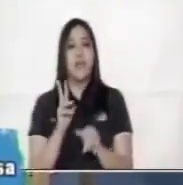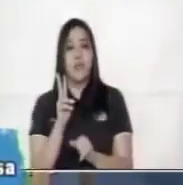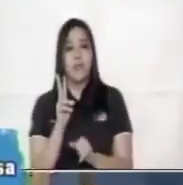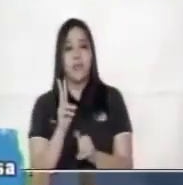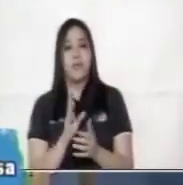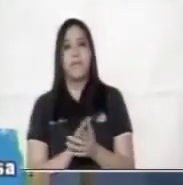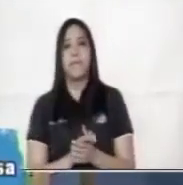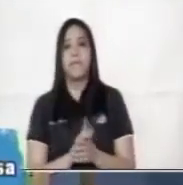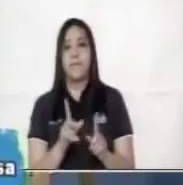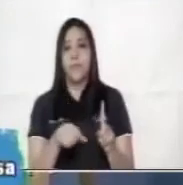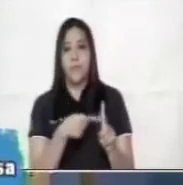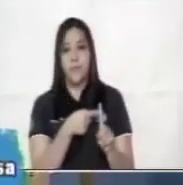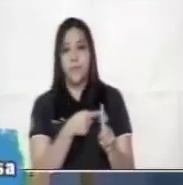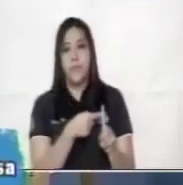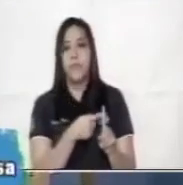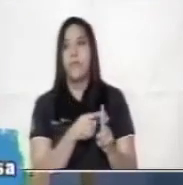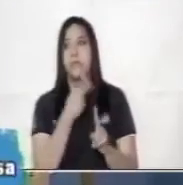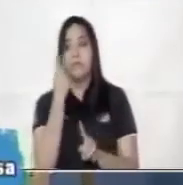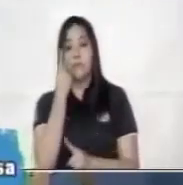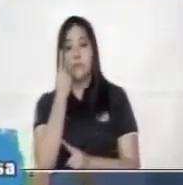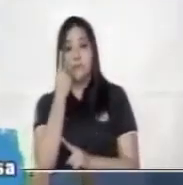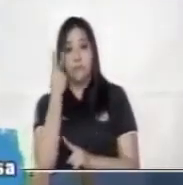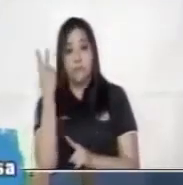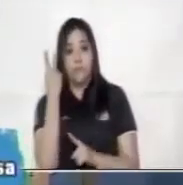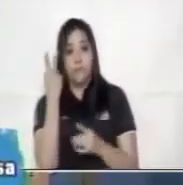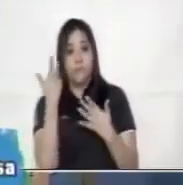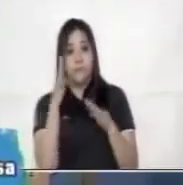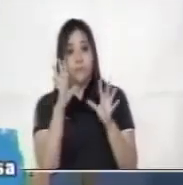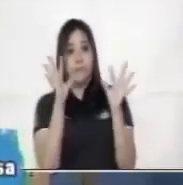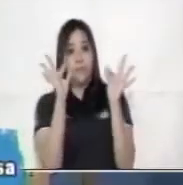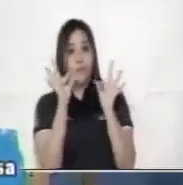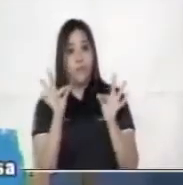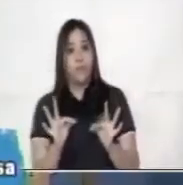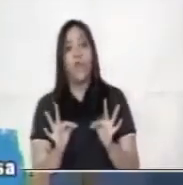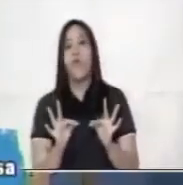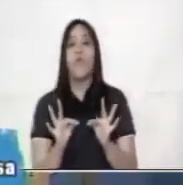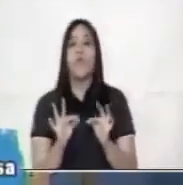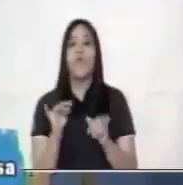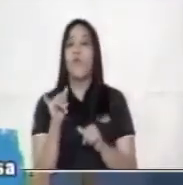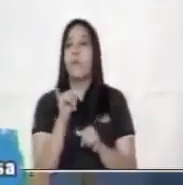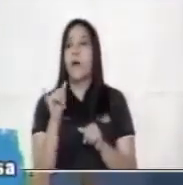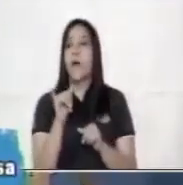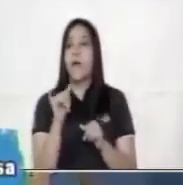Y vemos que se va a formar de igual manera